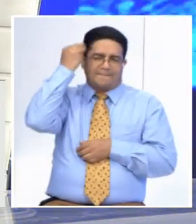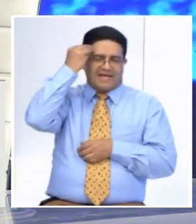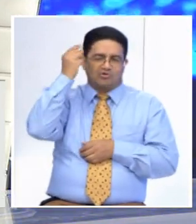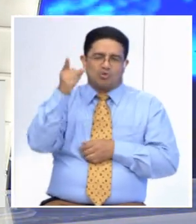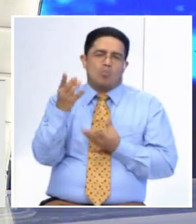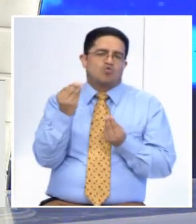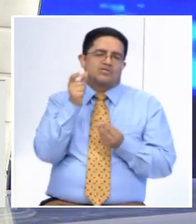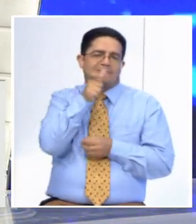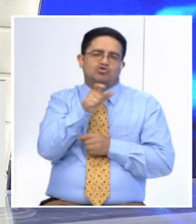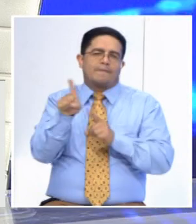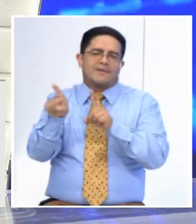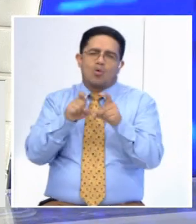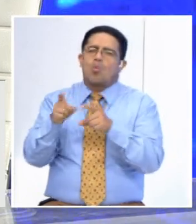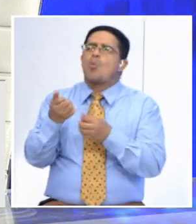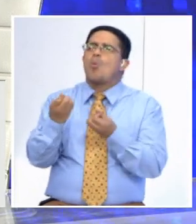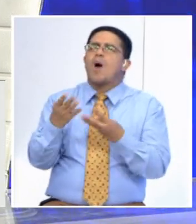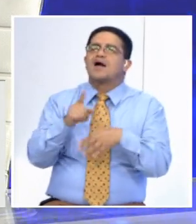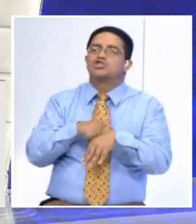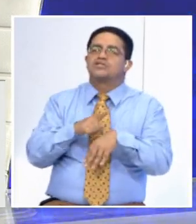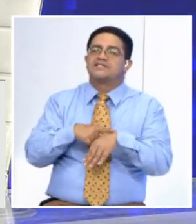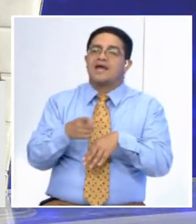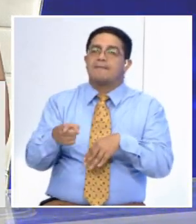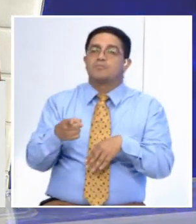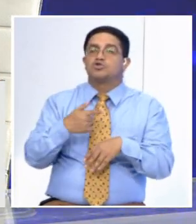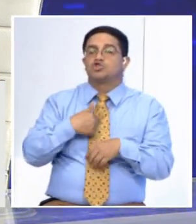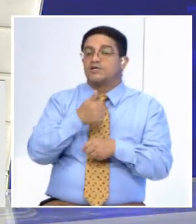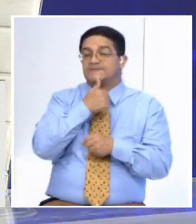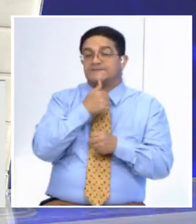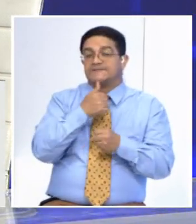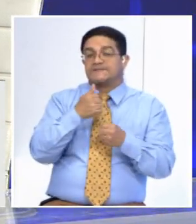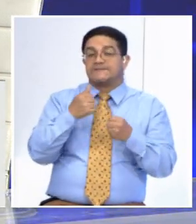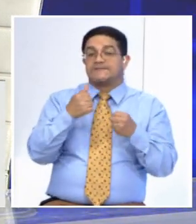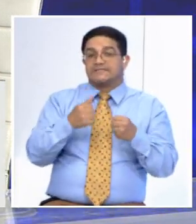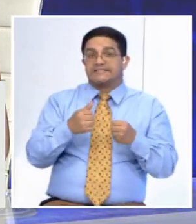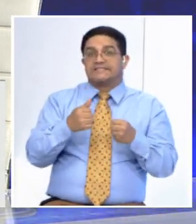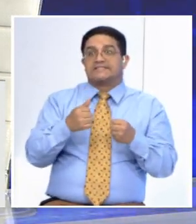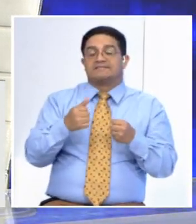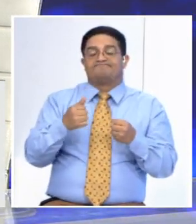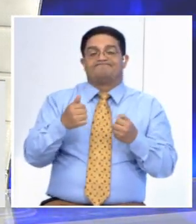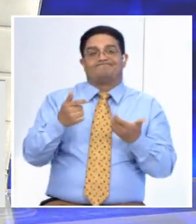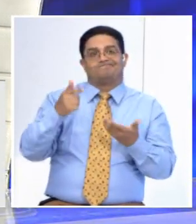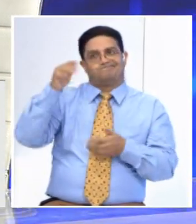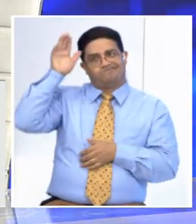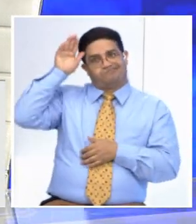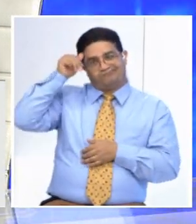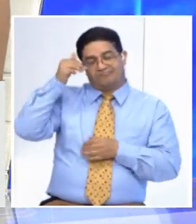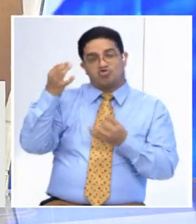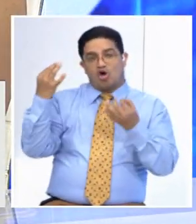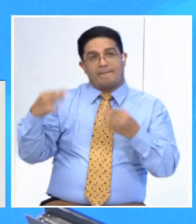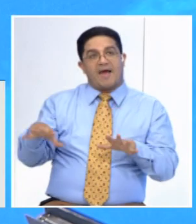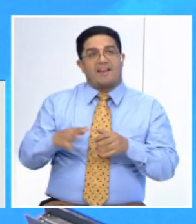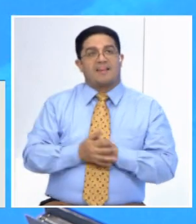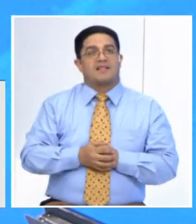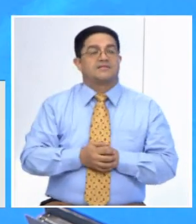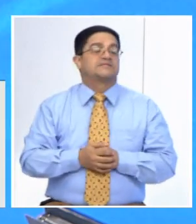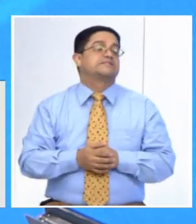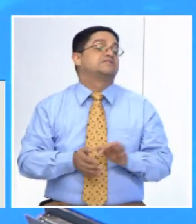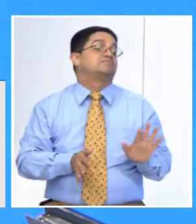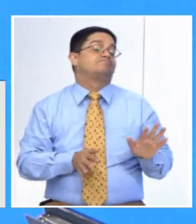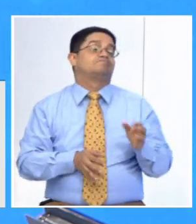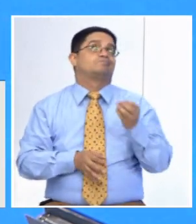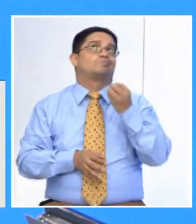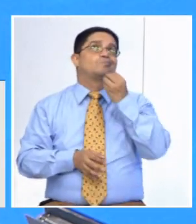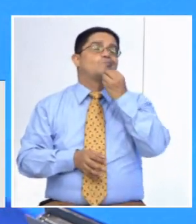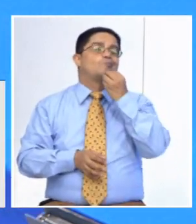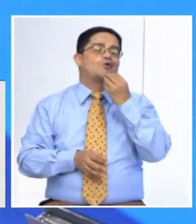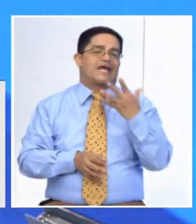a recuperar la estabilidad de mi piso pélvico y voy a dejar de tener incontinencia urinaria, por ejemplo? Bueno, te comento